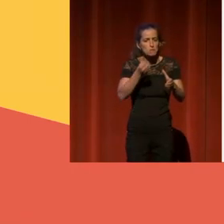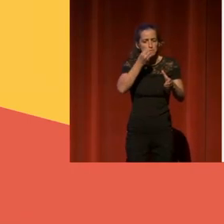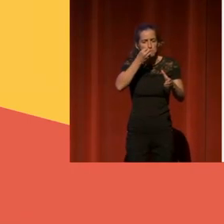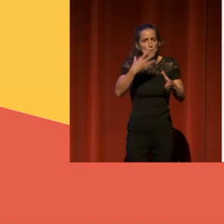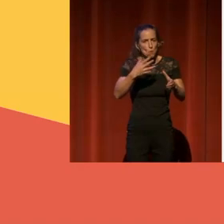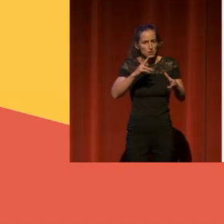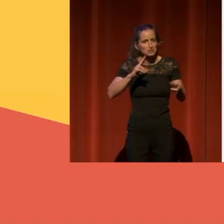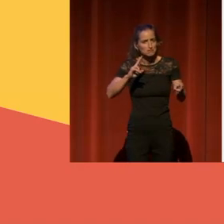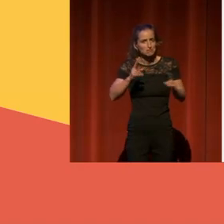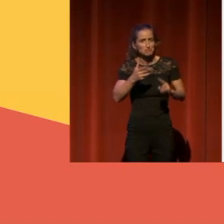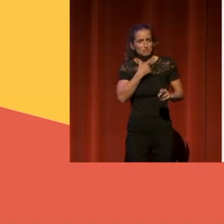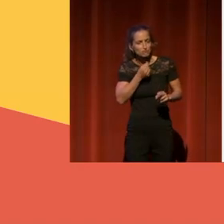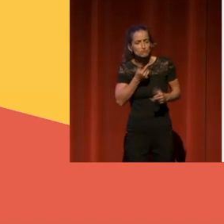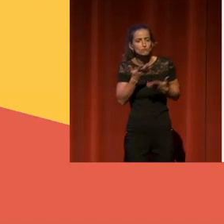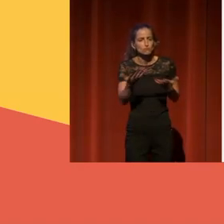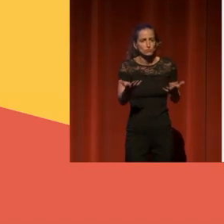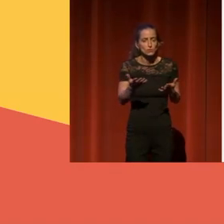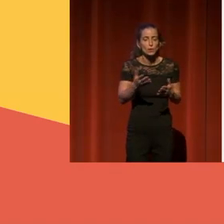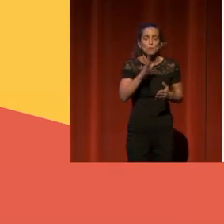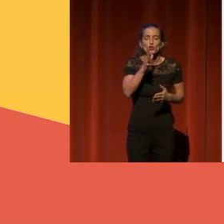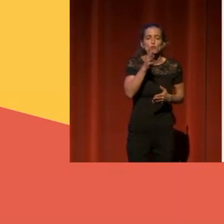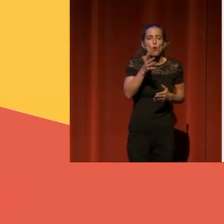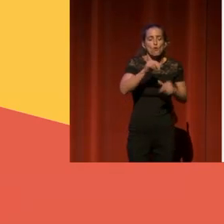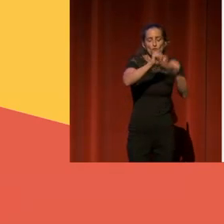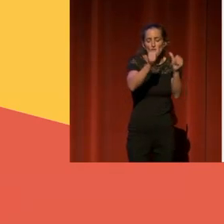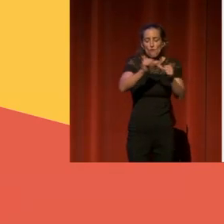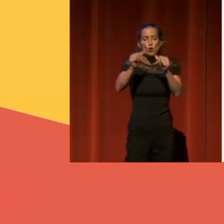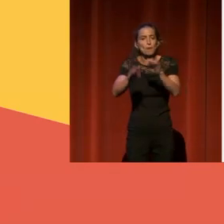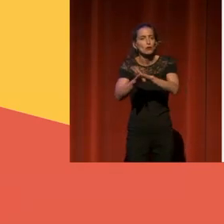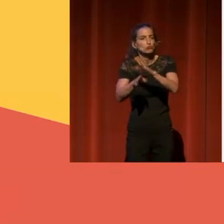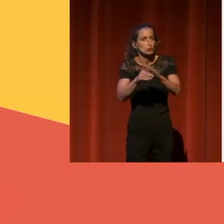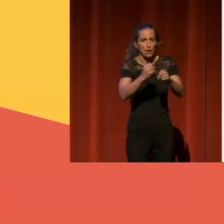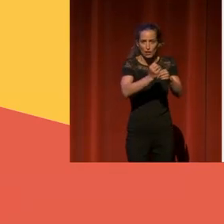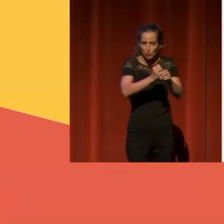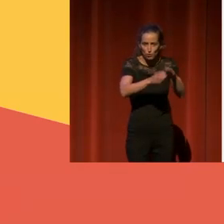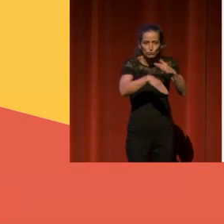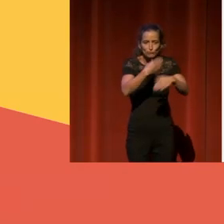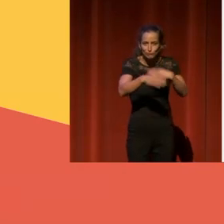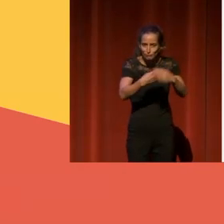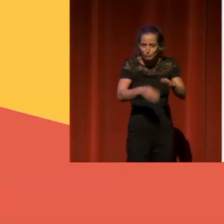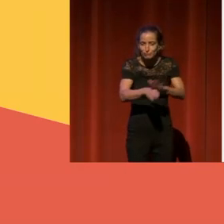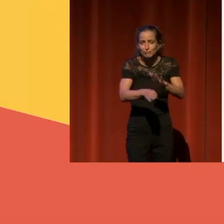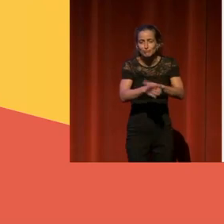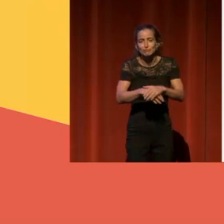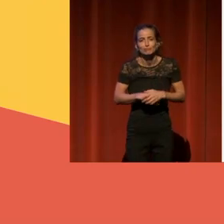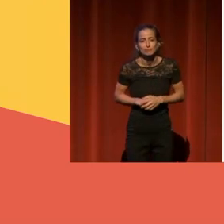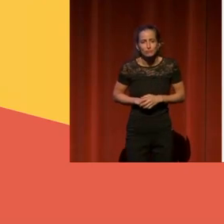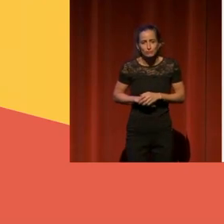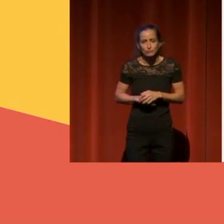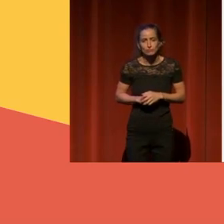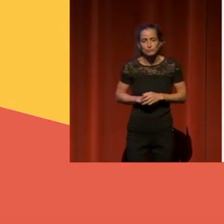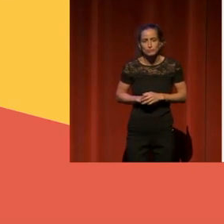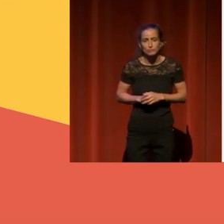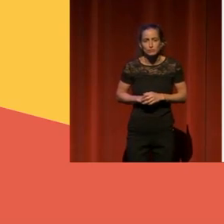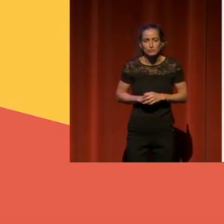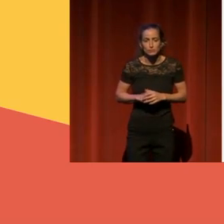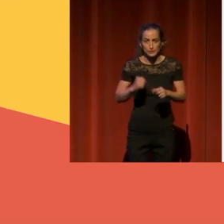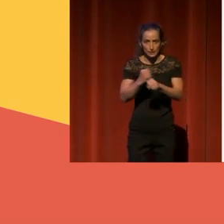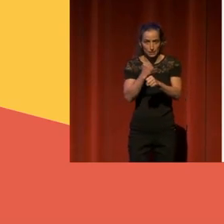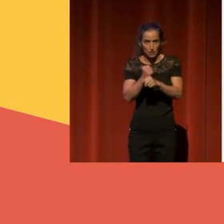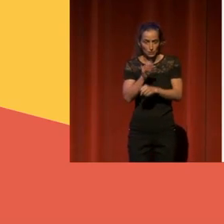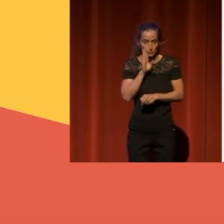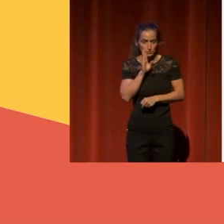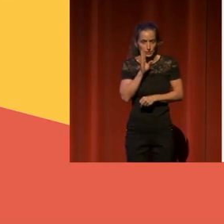convocatorias y a las diversas fórmulas de continuidad de los laboratorios. Los hallazgos de este trabajo, aun